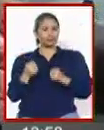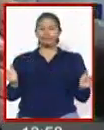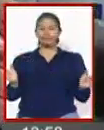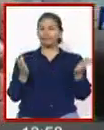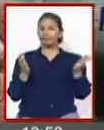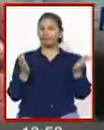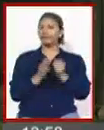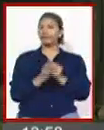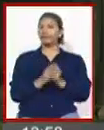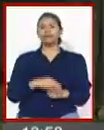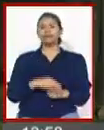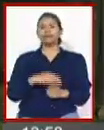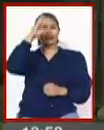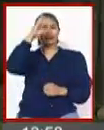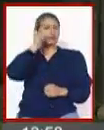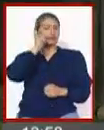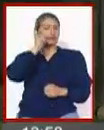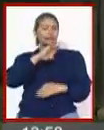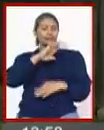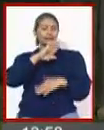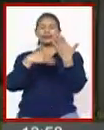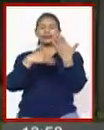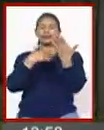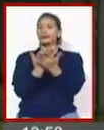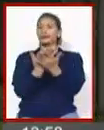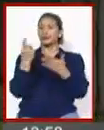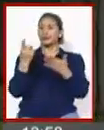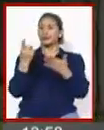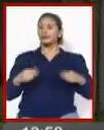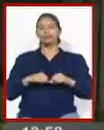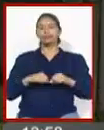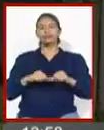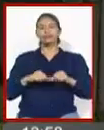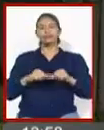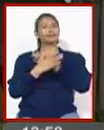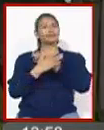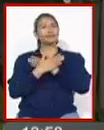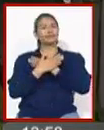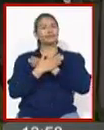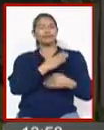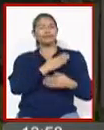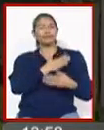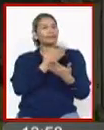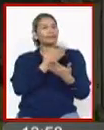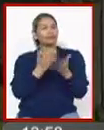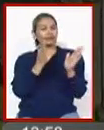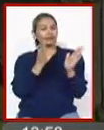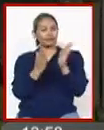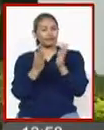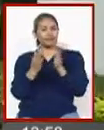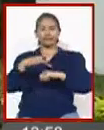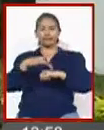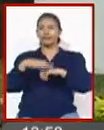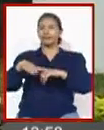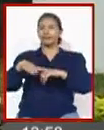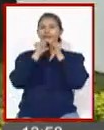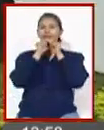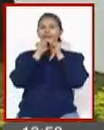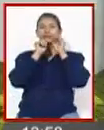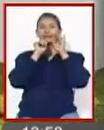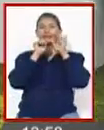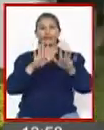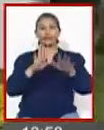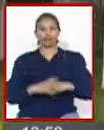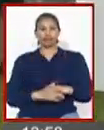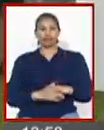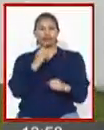que entre hombres y mujeres, todos siempre sonrientes, amables, hemos formado esta tierra bendita.